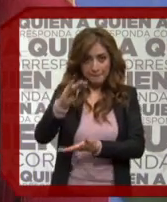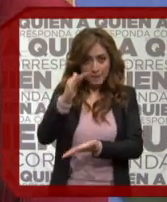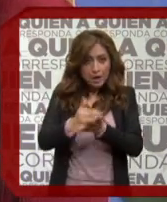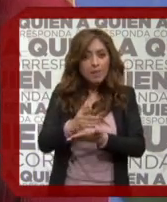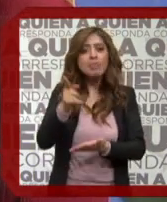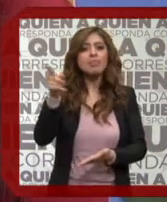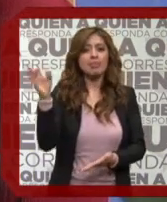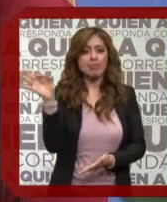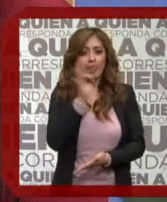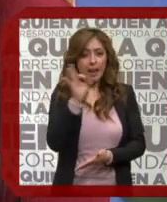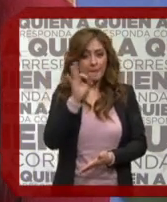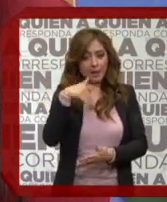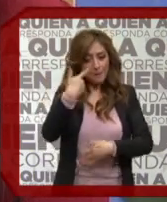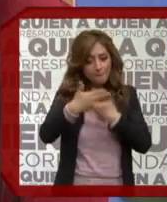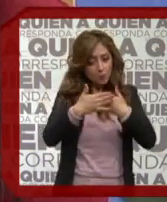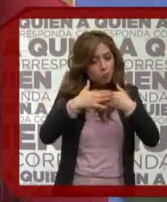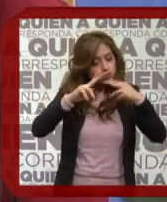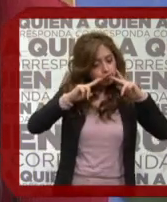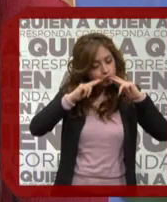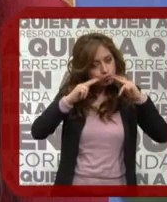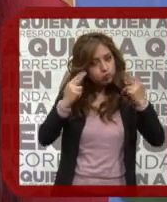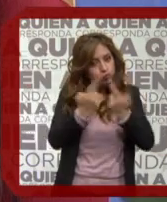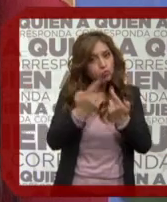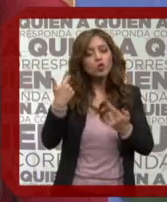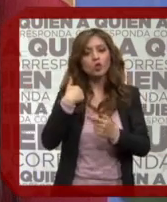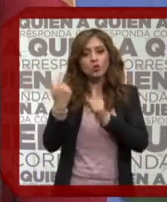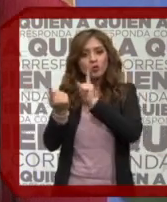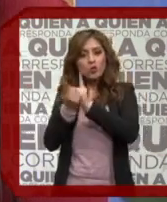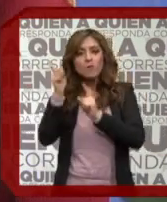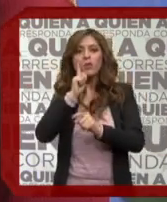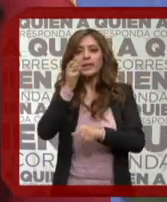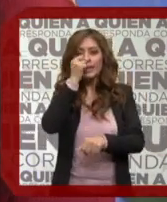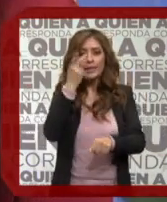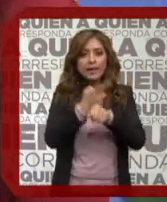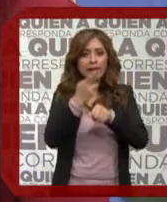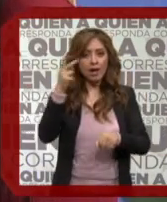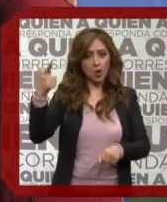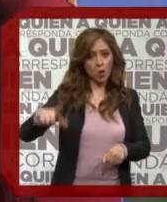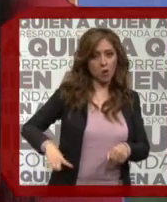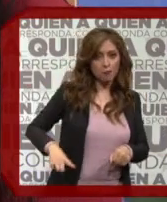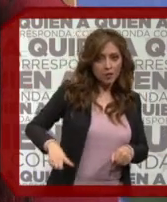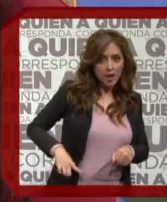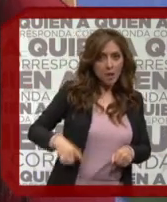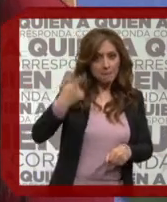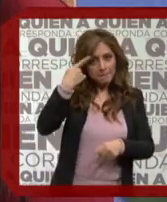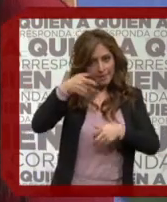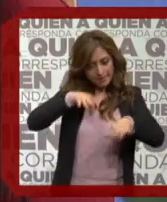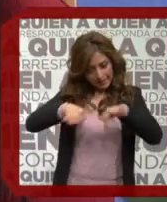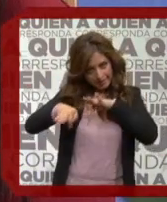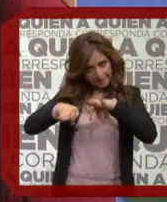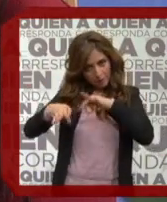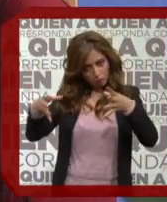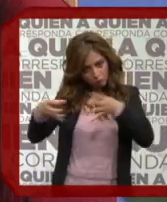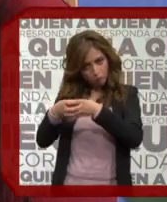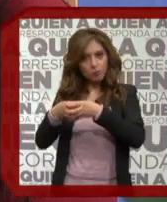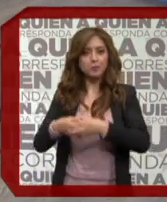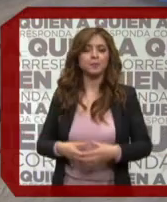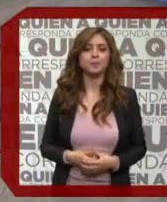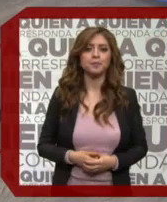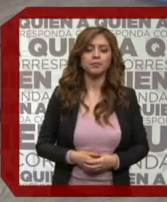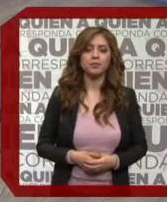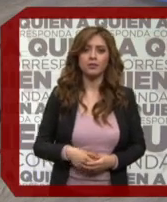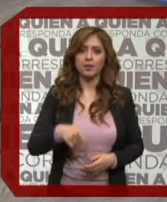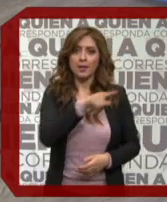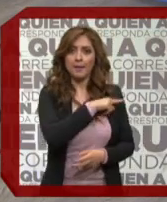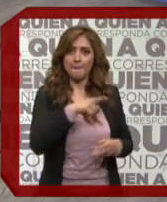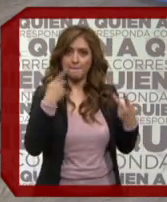seguramente nos estaremos reuniendo, me reuní con la secretaria de gobierno y estaremos haciendo los trabajos pertinentes. La gente está para